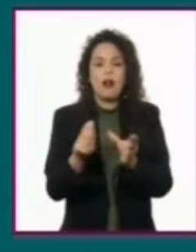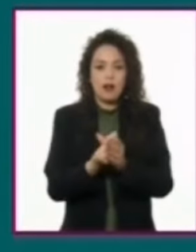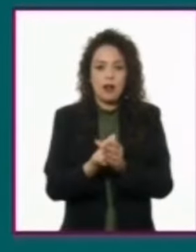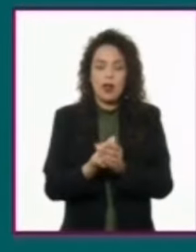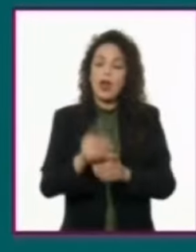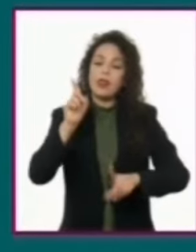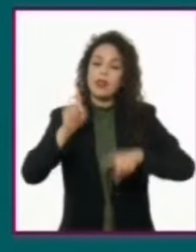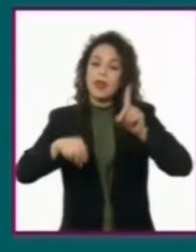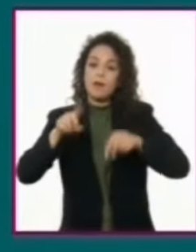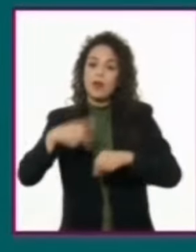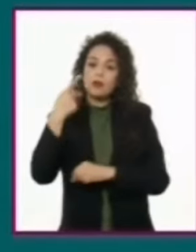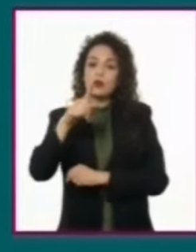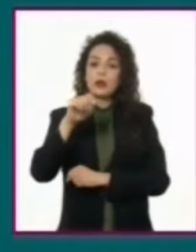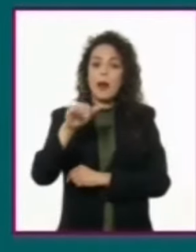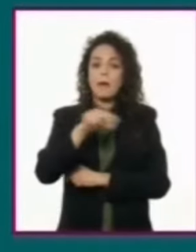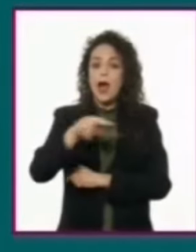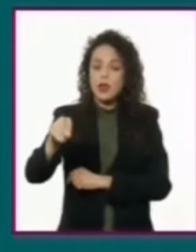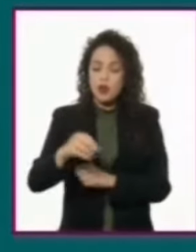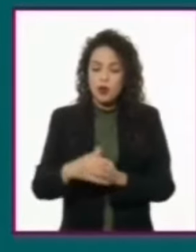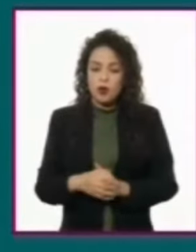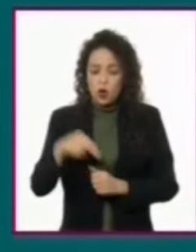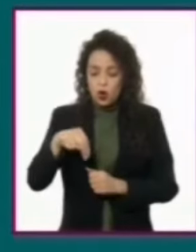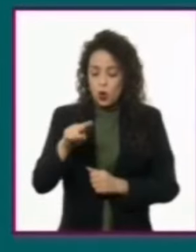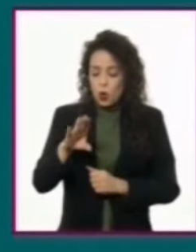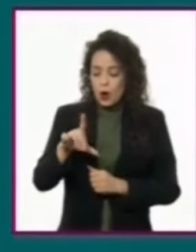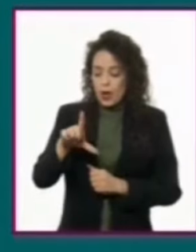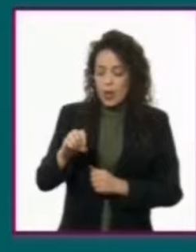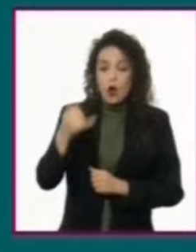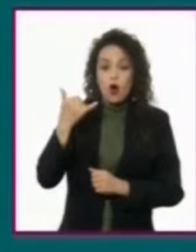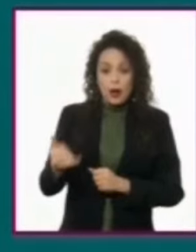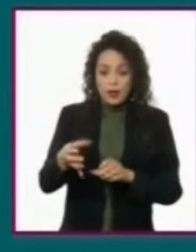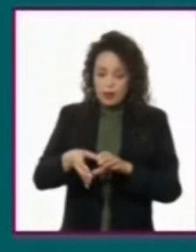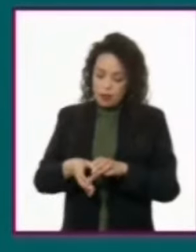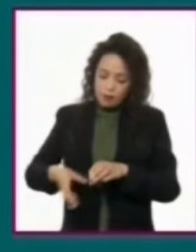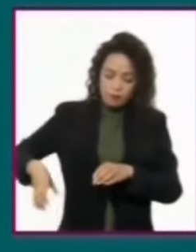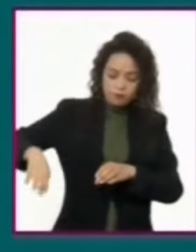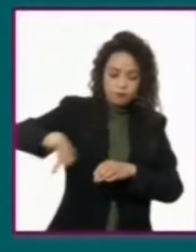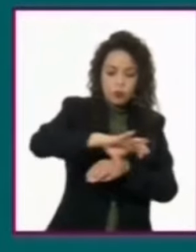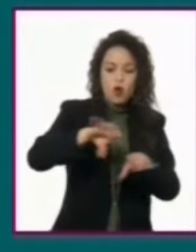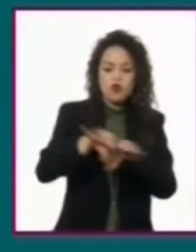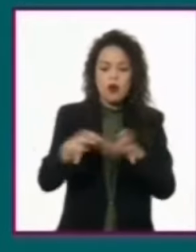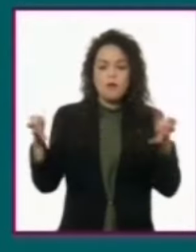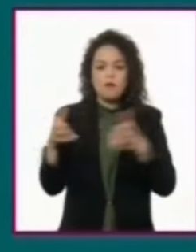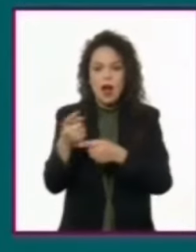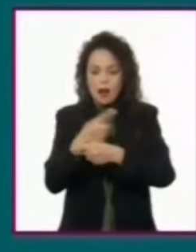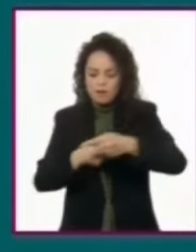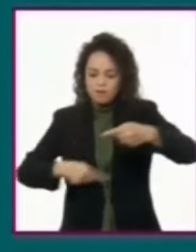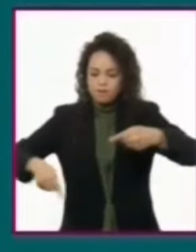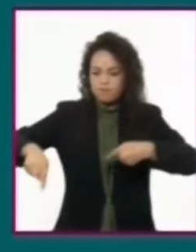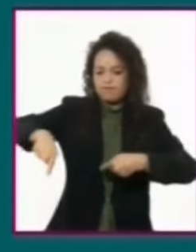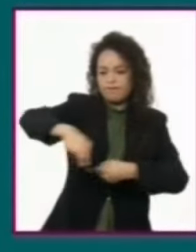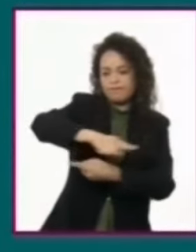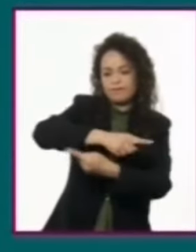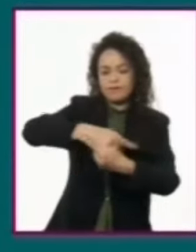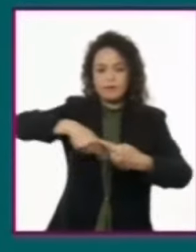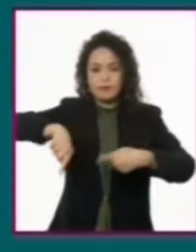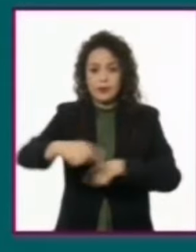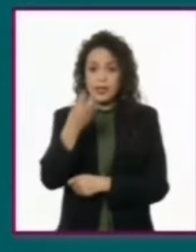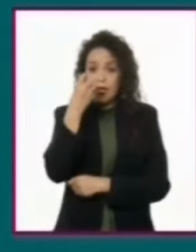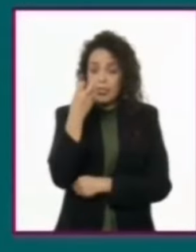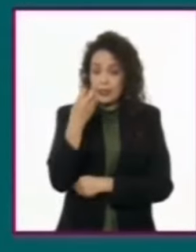tamaño del núcleo y el grado en que los brazos espirales se enrollan. Las 3 subclases